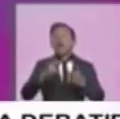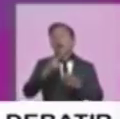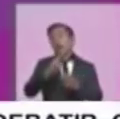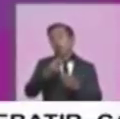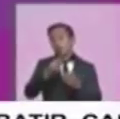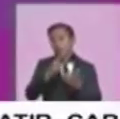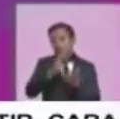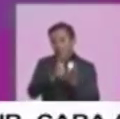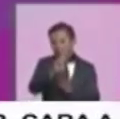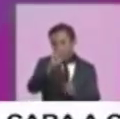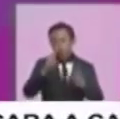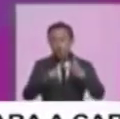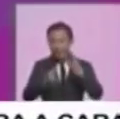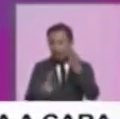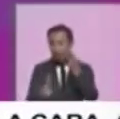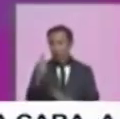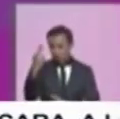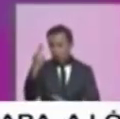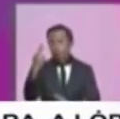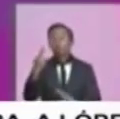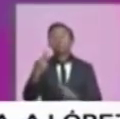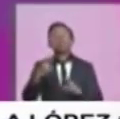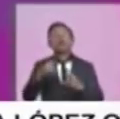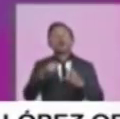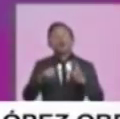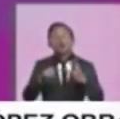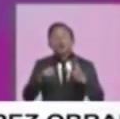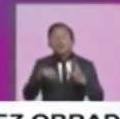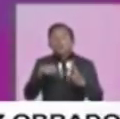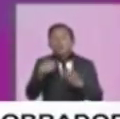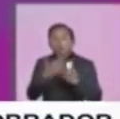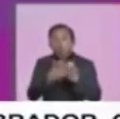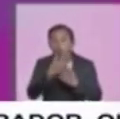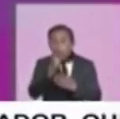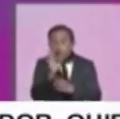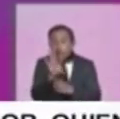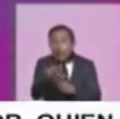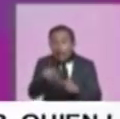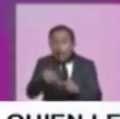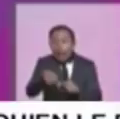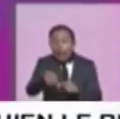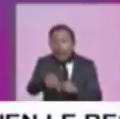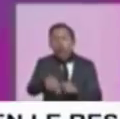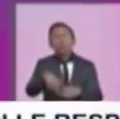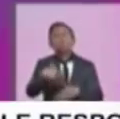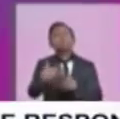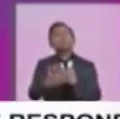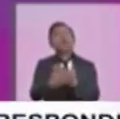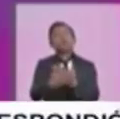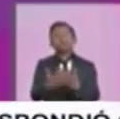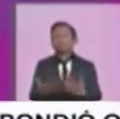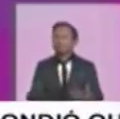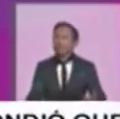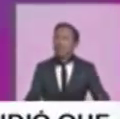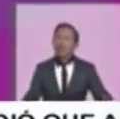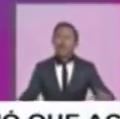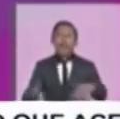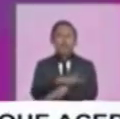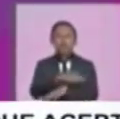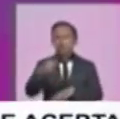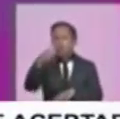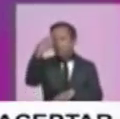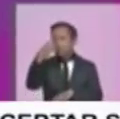donde Anaya y Meade se empiezan a pelear y el ganador es López Obrador. Pues López Obrador puede respirar,